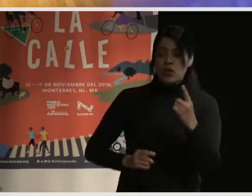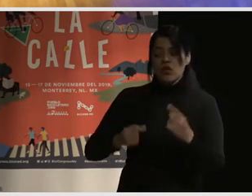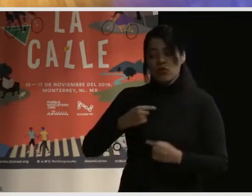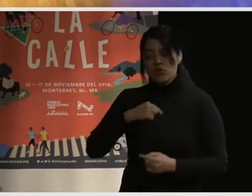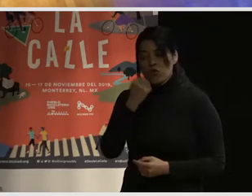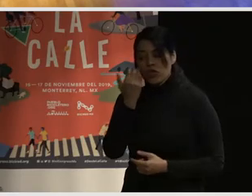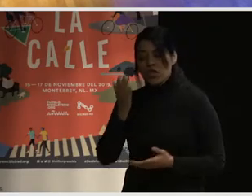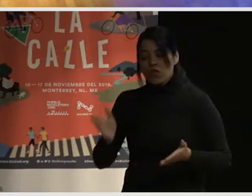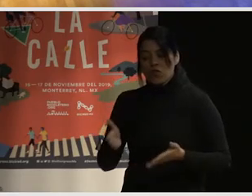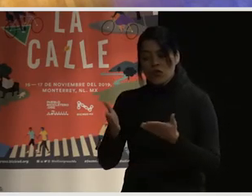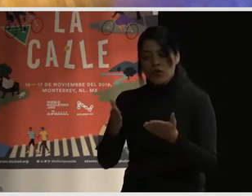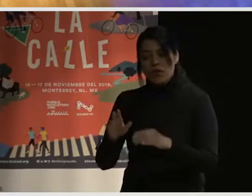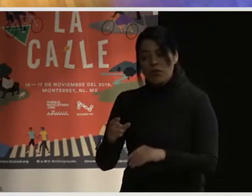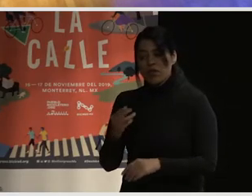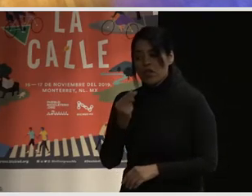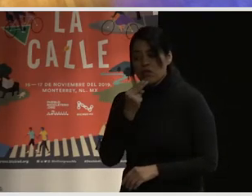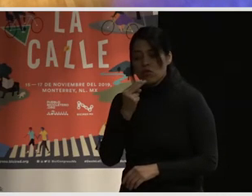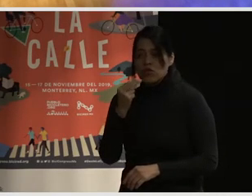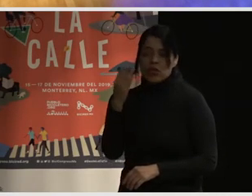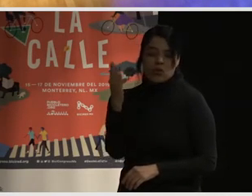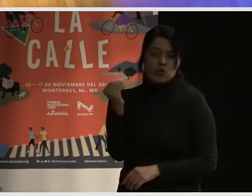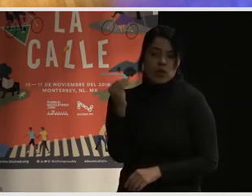una pregunta más allá